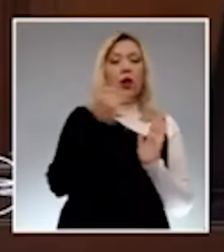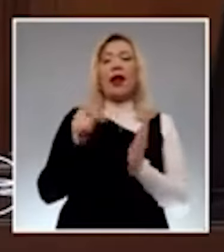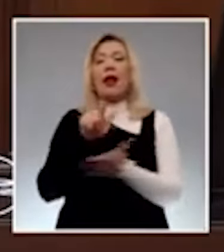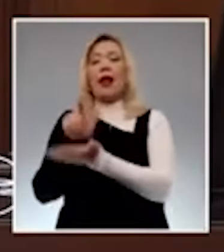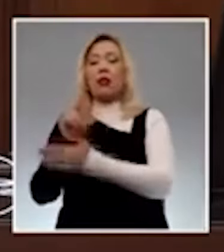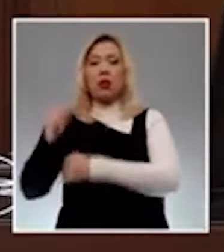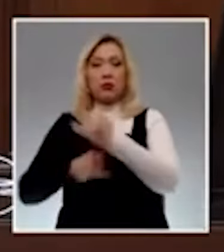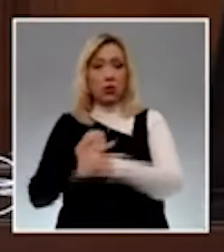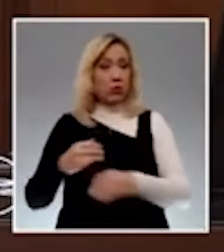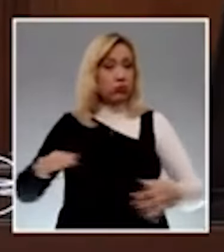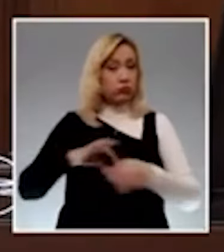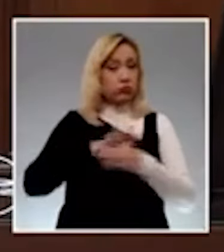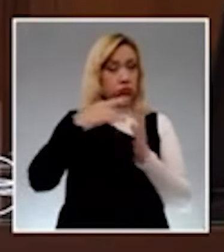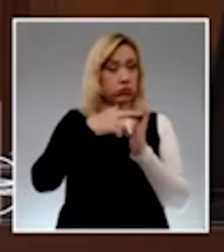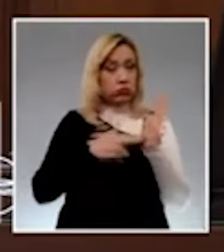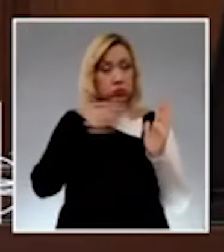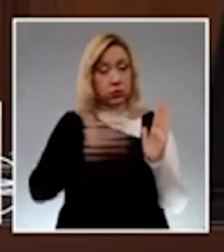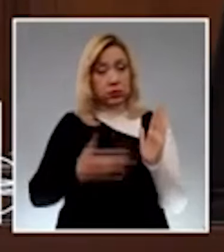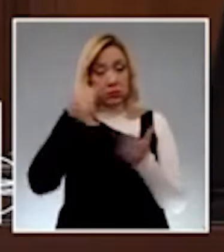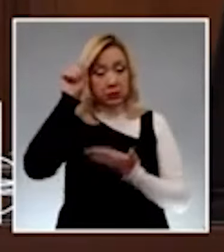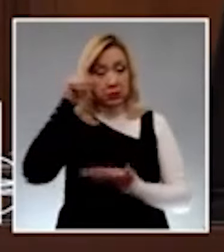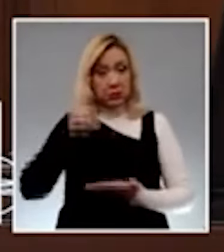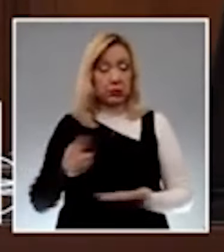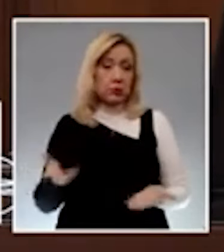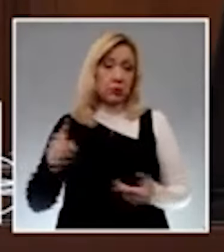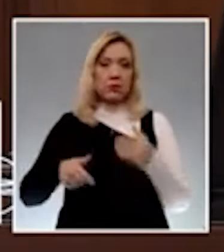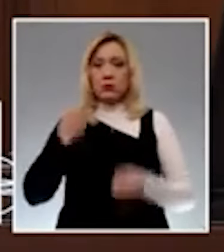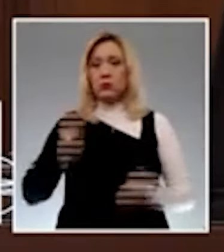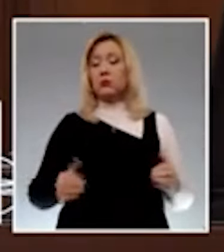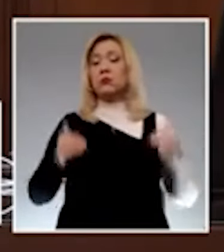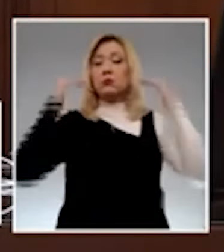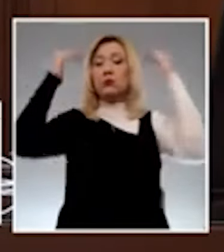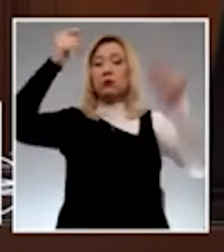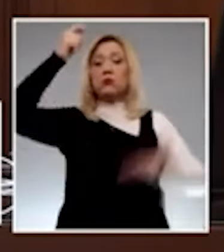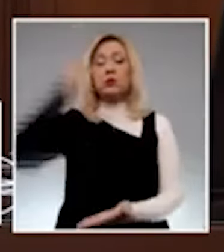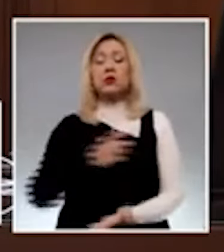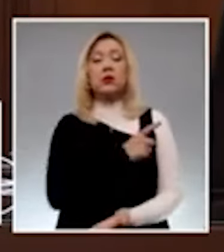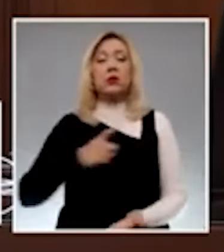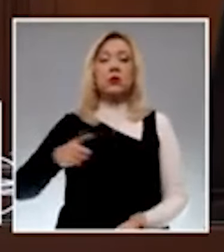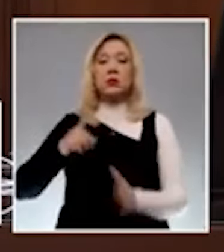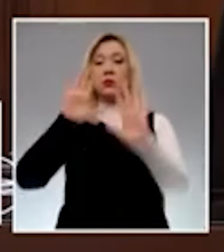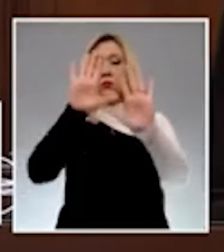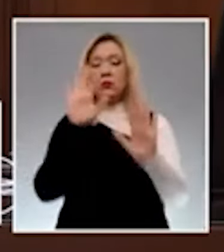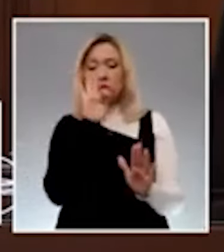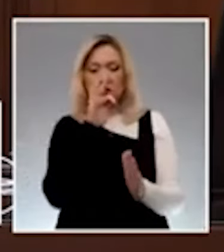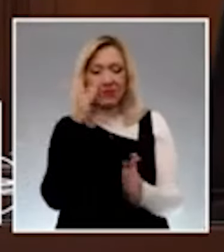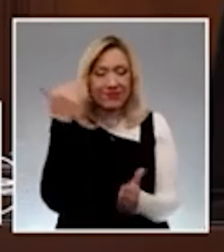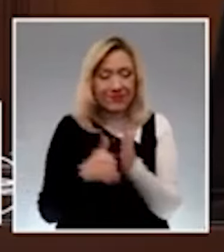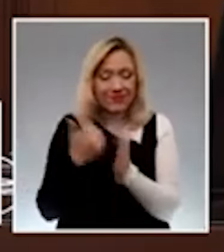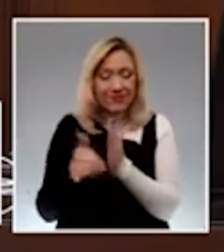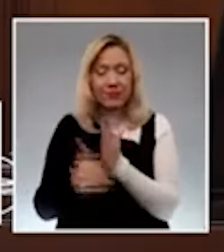En todos los casos, la Suprema Corte de Justicia de la Nación deberá suplir la deficiencia de la demanda,